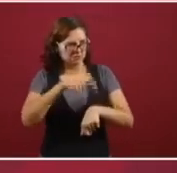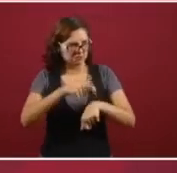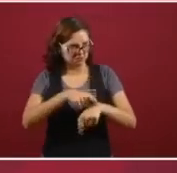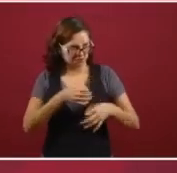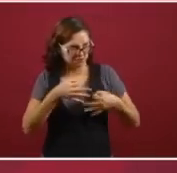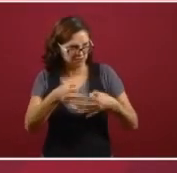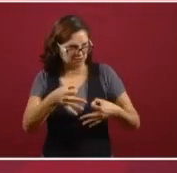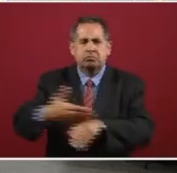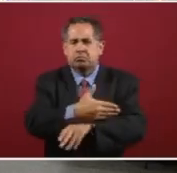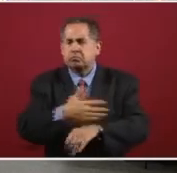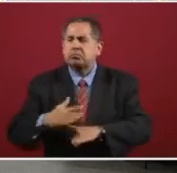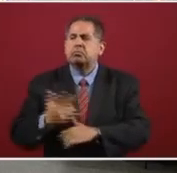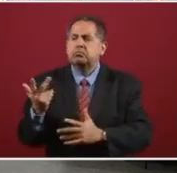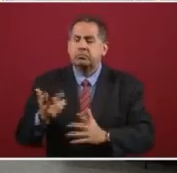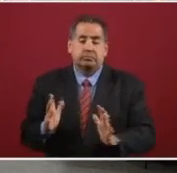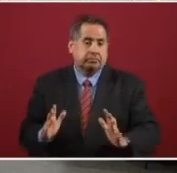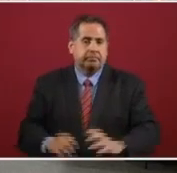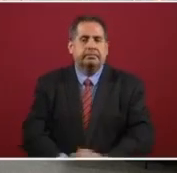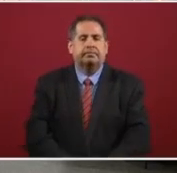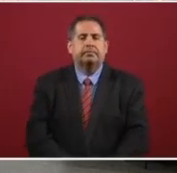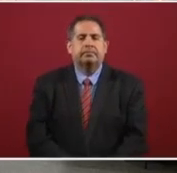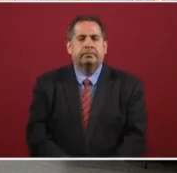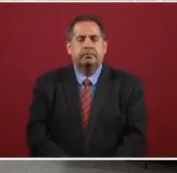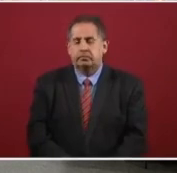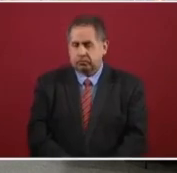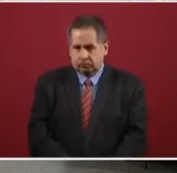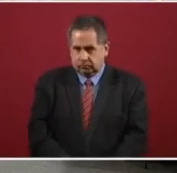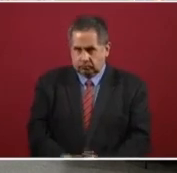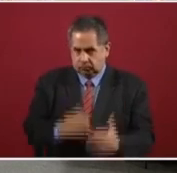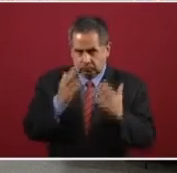de seguridad interior. Bueno, mire, no hay